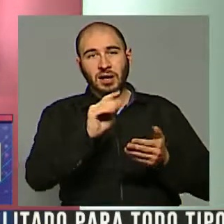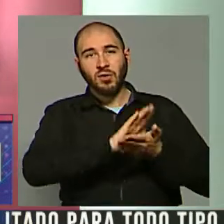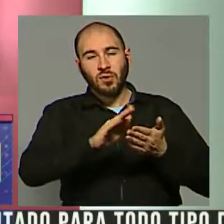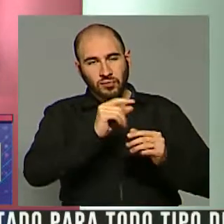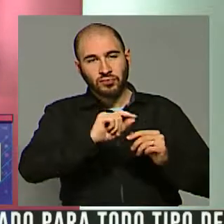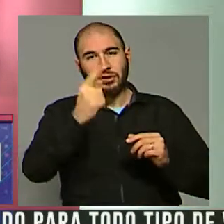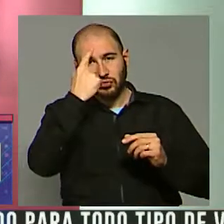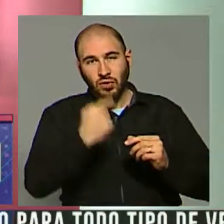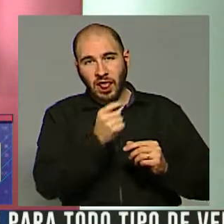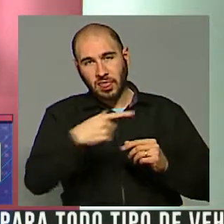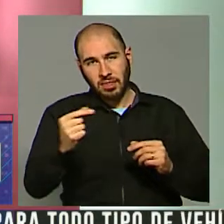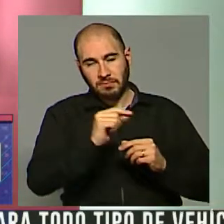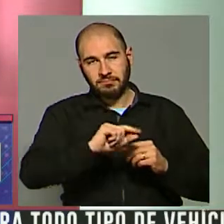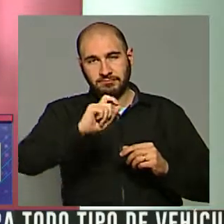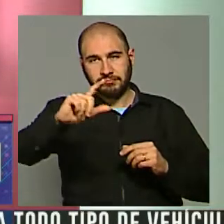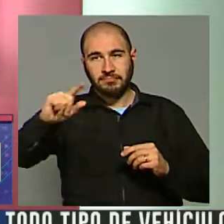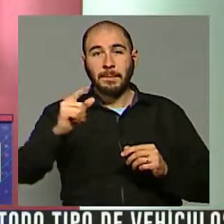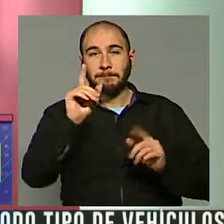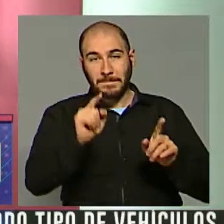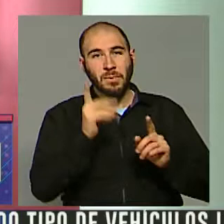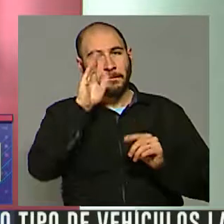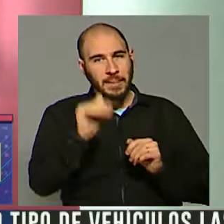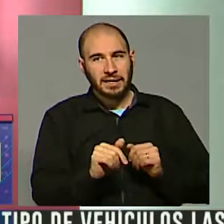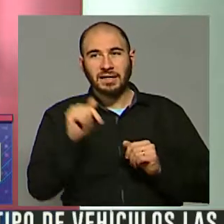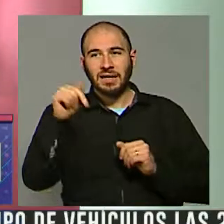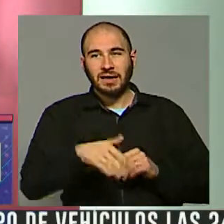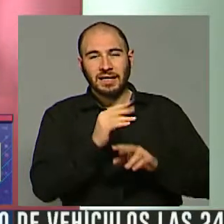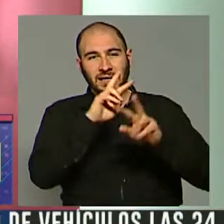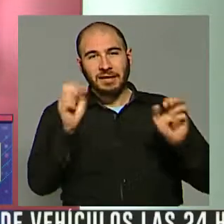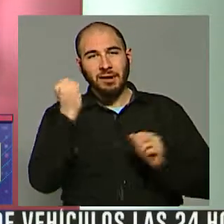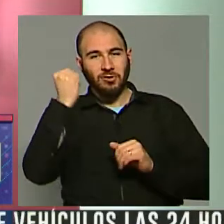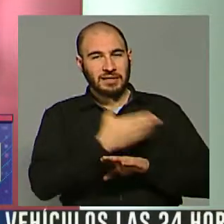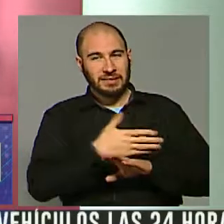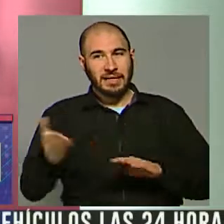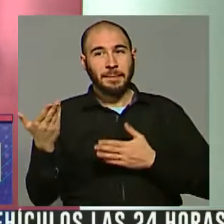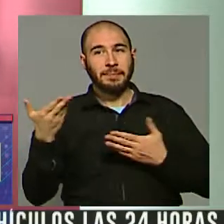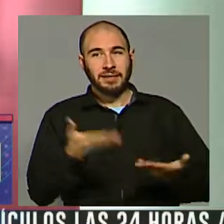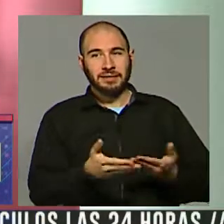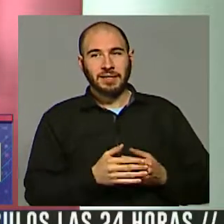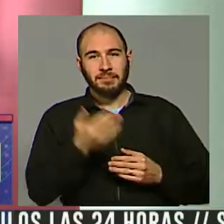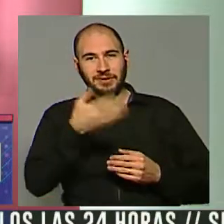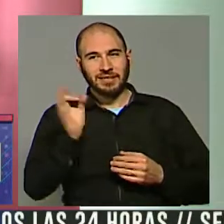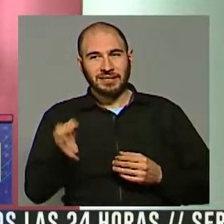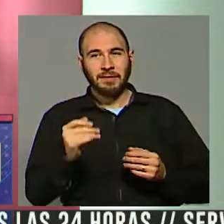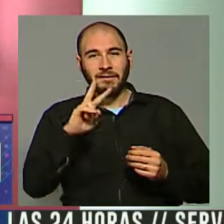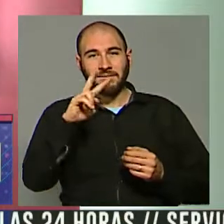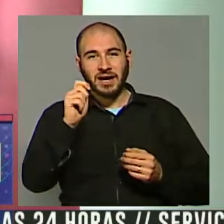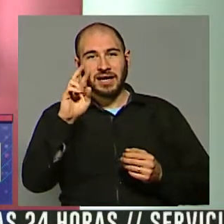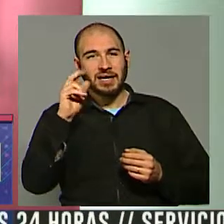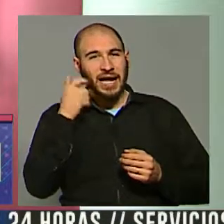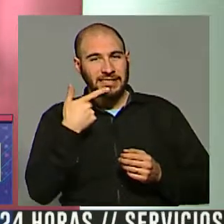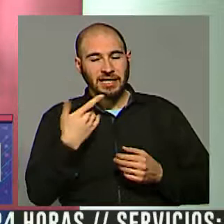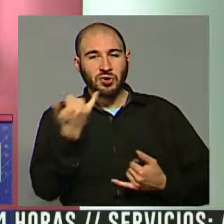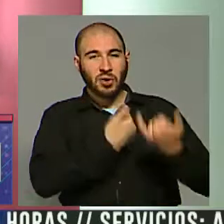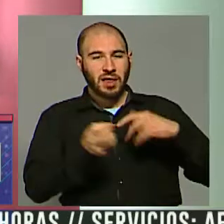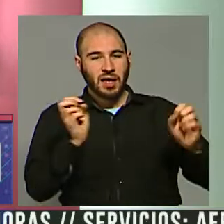el sueldo de cada uno de ellos. Como todos los martes, tenemos que, vamos a seguir en el tema de la economía, vamos a presentar a nuestro especialista José Vargas, que nos va a